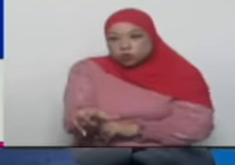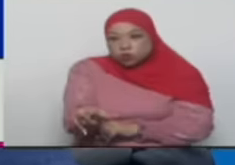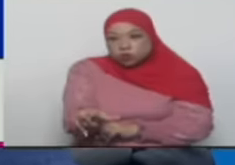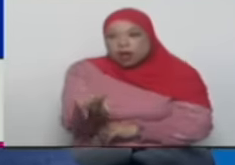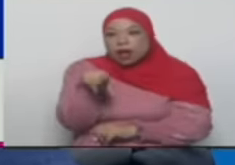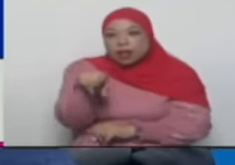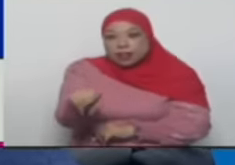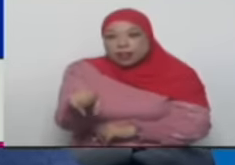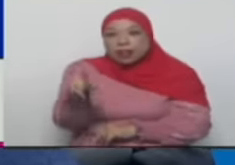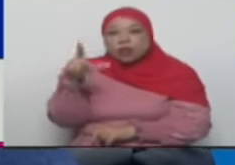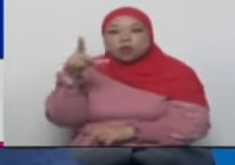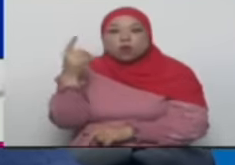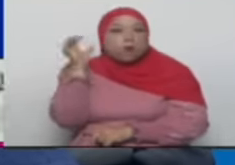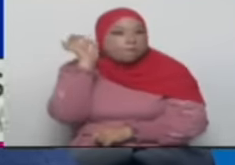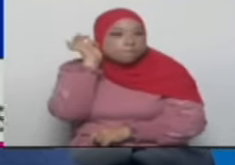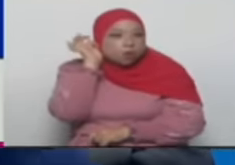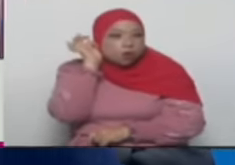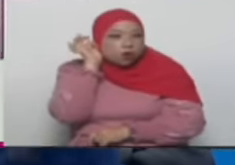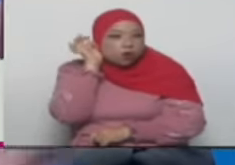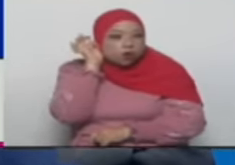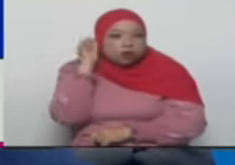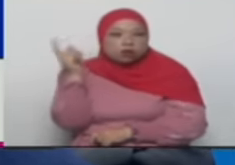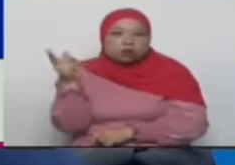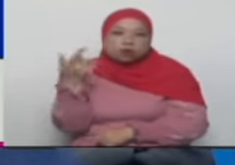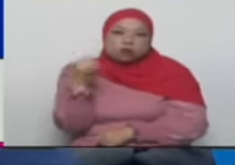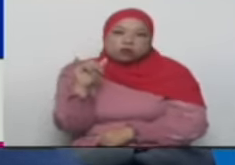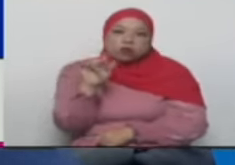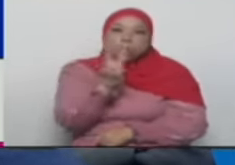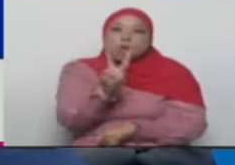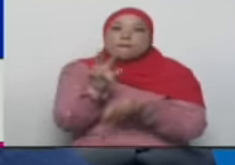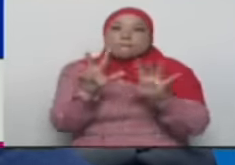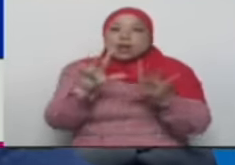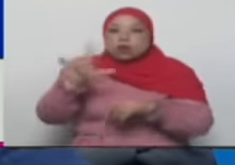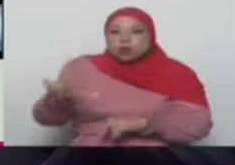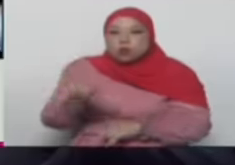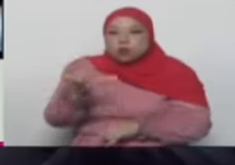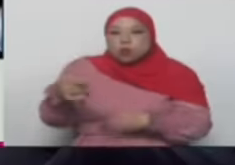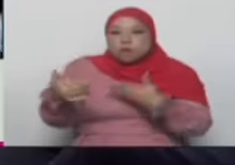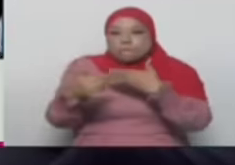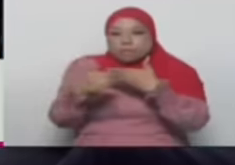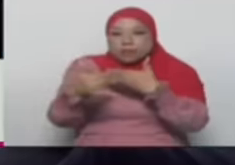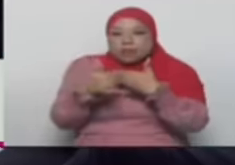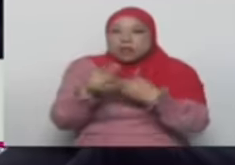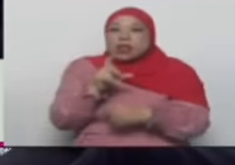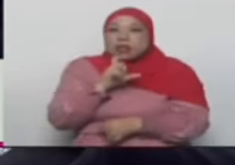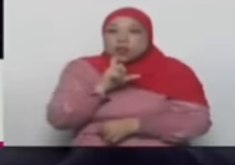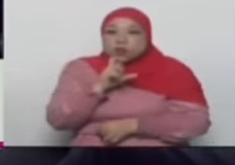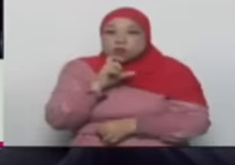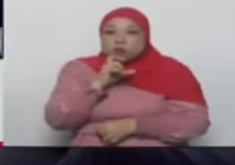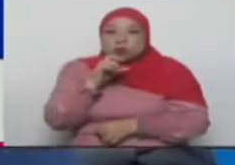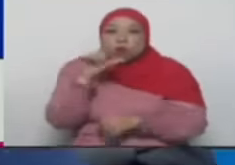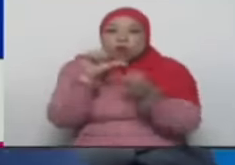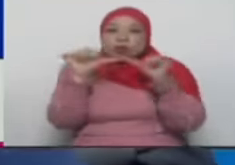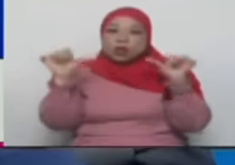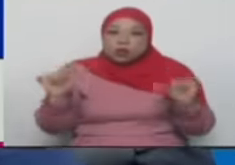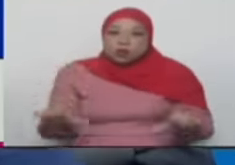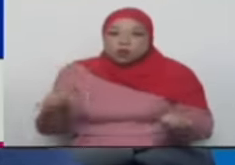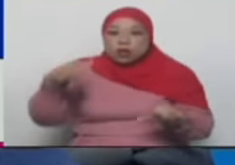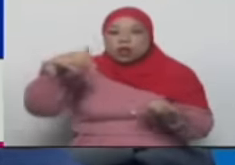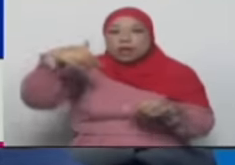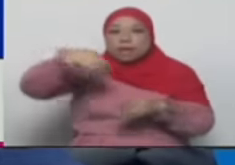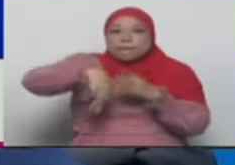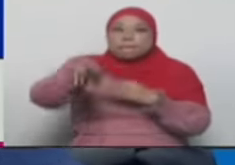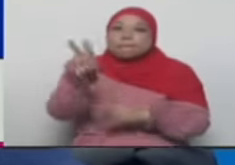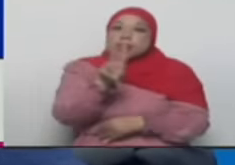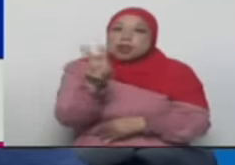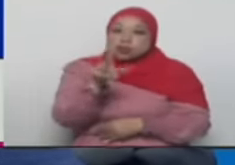expertos y la doctora Ovilia Suárez, nosotros hemos tenido desde el 28 de julio un ataque sin precedentes a las plataformas tecnológicas del Estado.